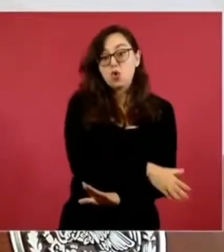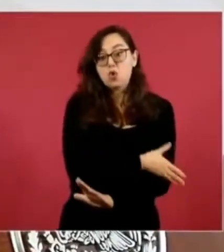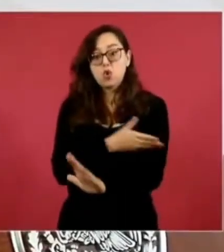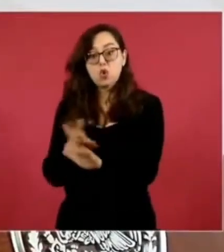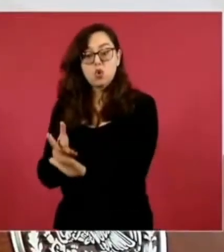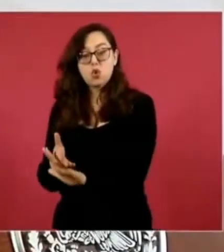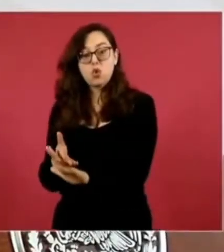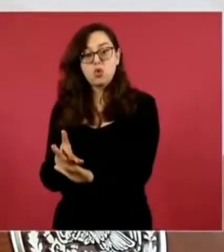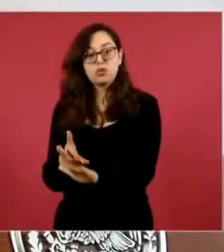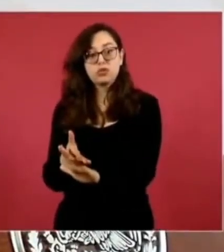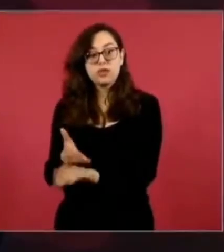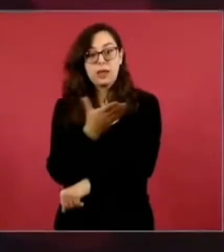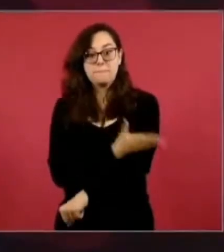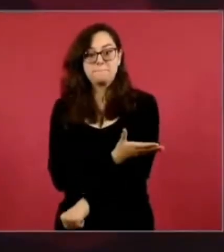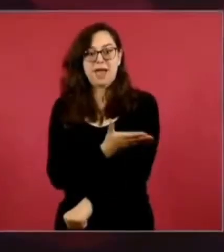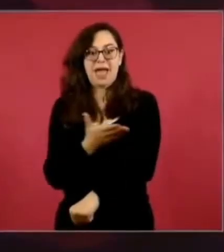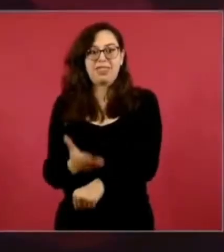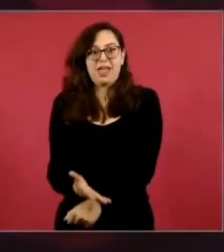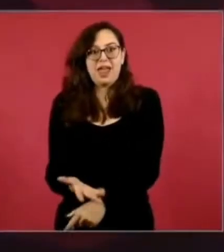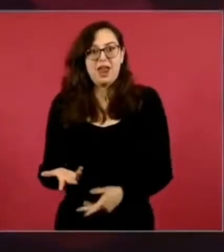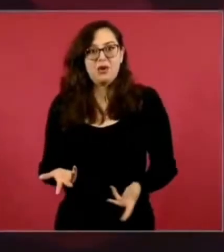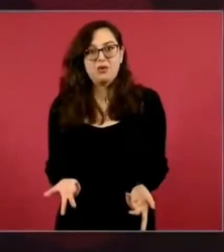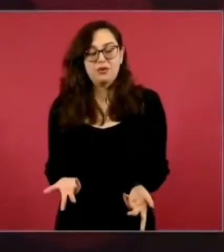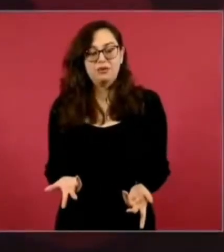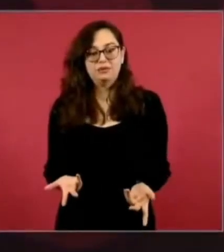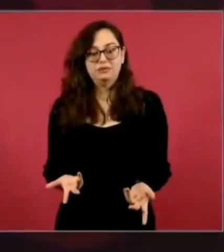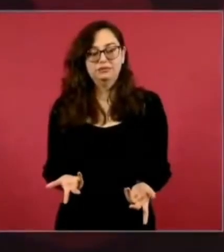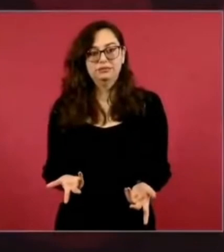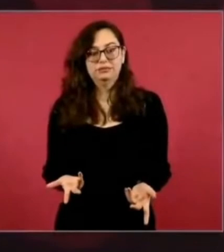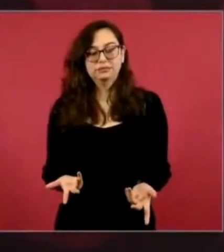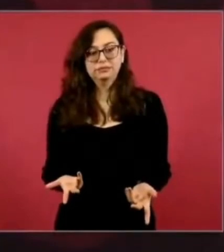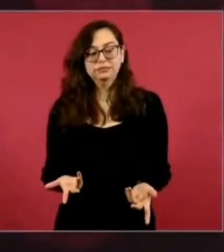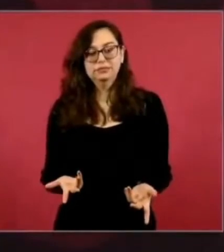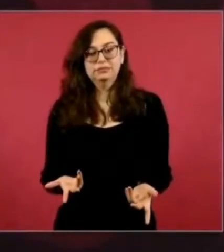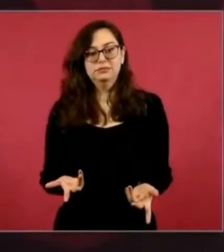contra el apóstol de nuestra democracia, Francisco I. Madero.